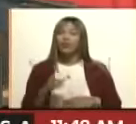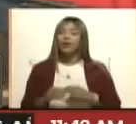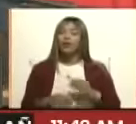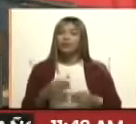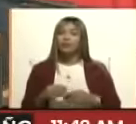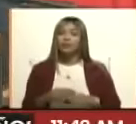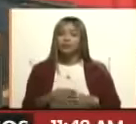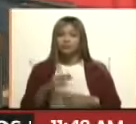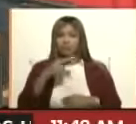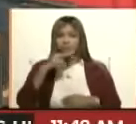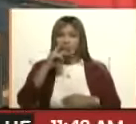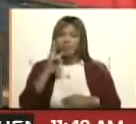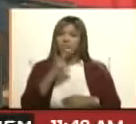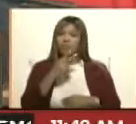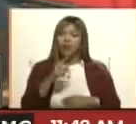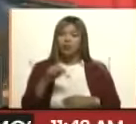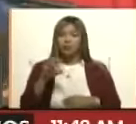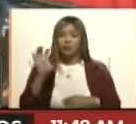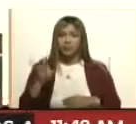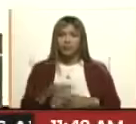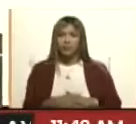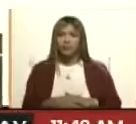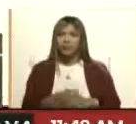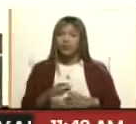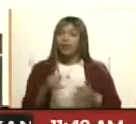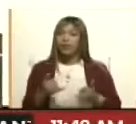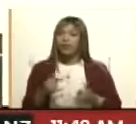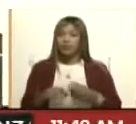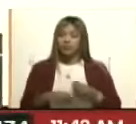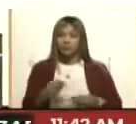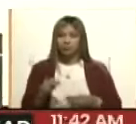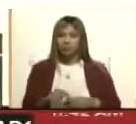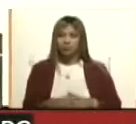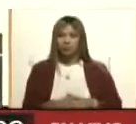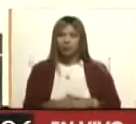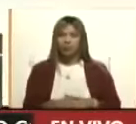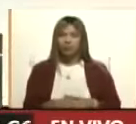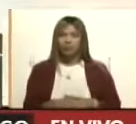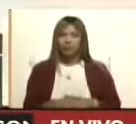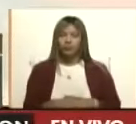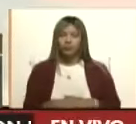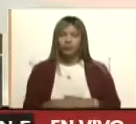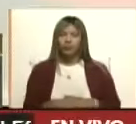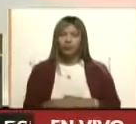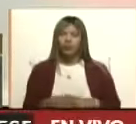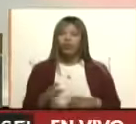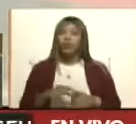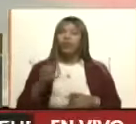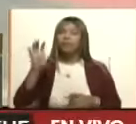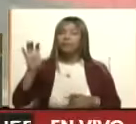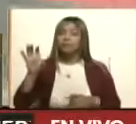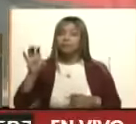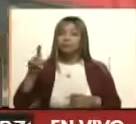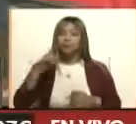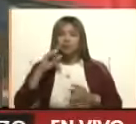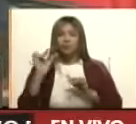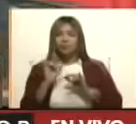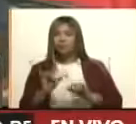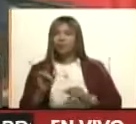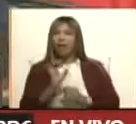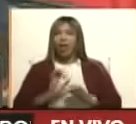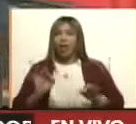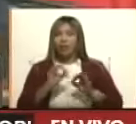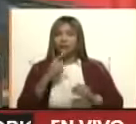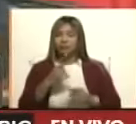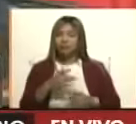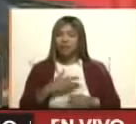¿Qué harían los padres de la patria si en un momento como este, apátridas dentro y fuera del país,